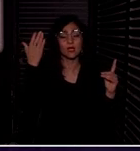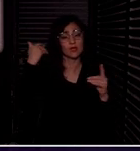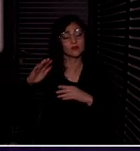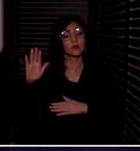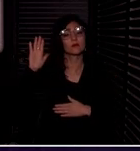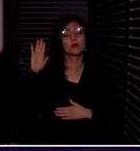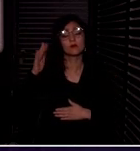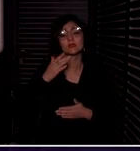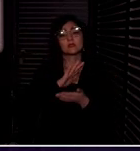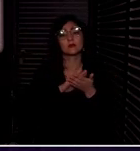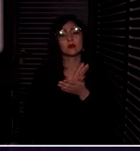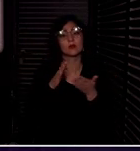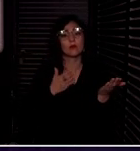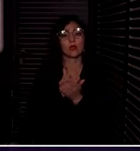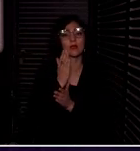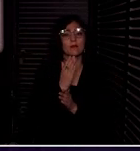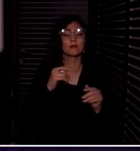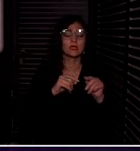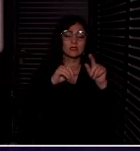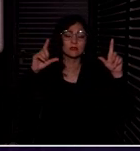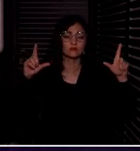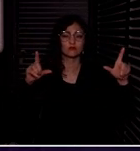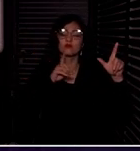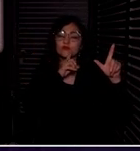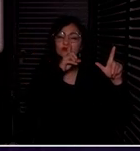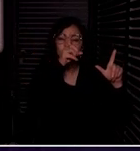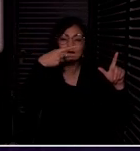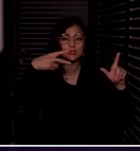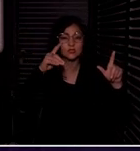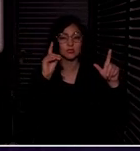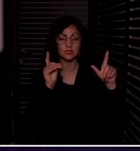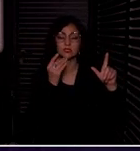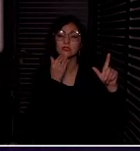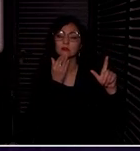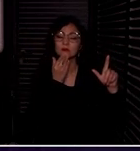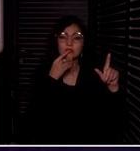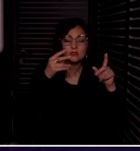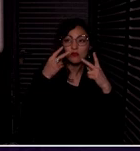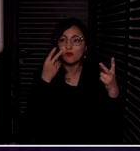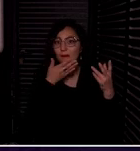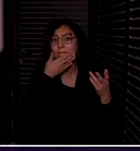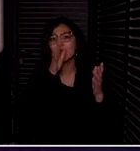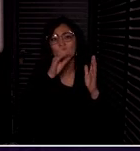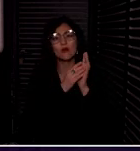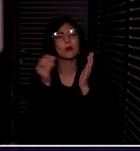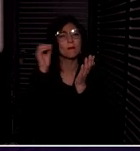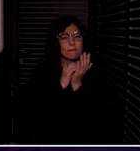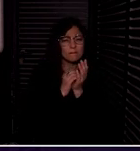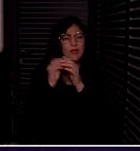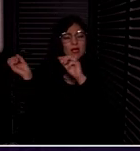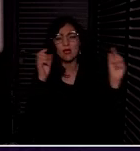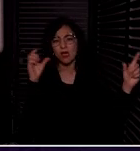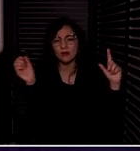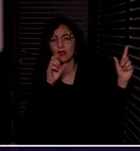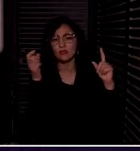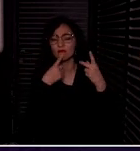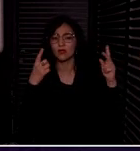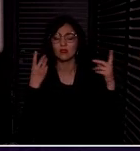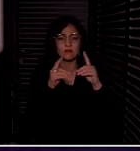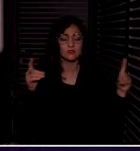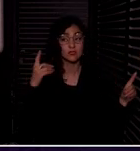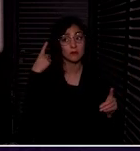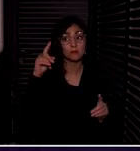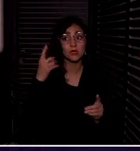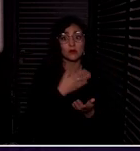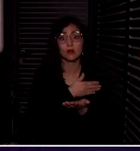pusieron, por ejemplo, en marcha la televisión de alta definición, más canales, mejor calidad de señal, más oferta, mayor diversidad. Bueno, pues hasta la fecha